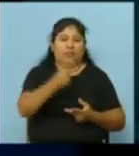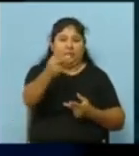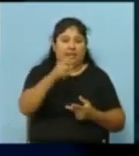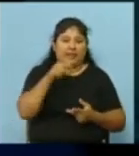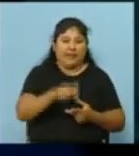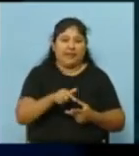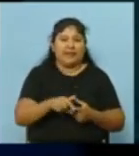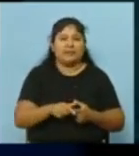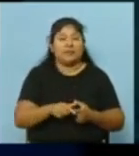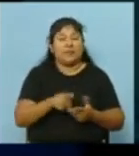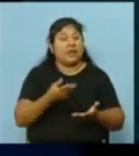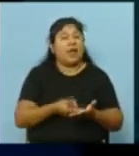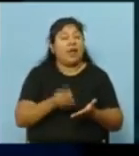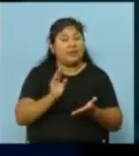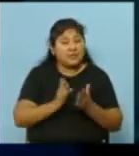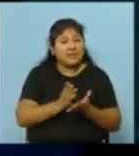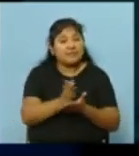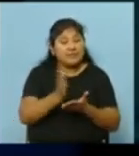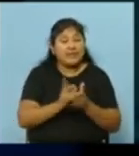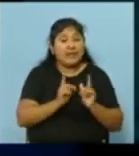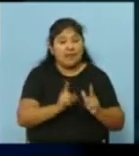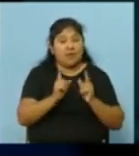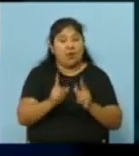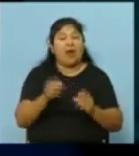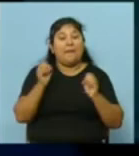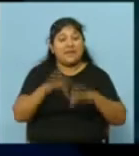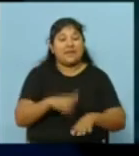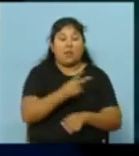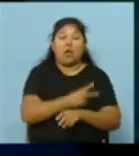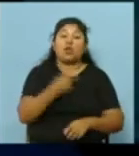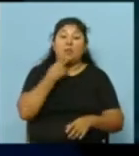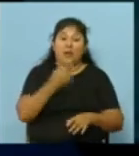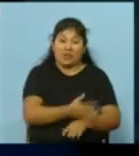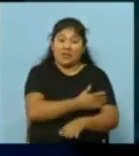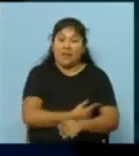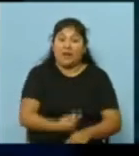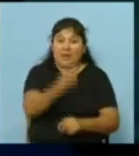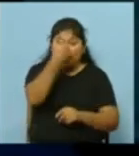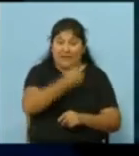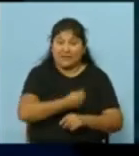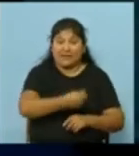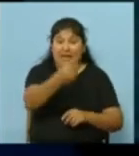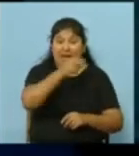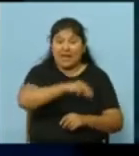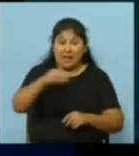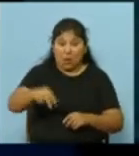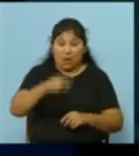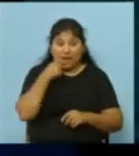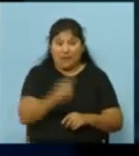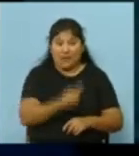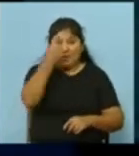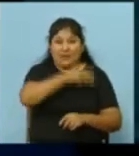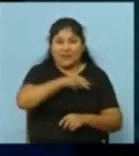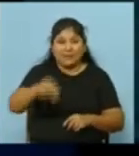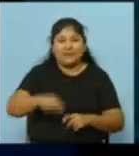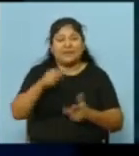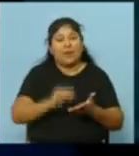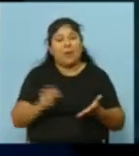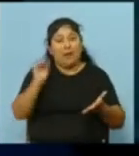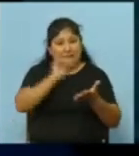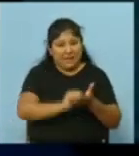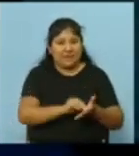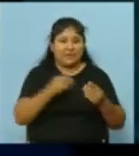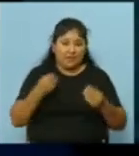que ya venimos teniendo desde hace años en el 2011 ingresamos por primera vez a la legislatura de neuquén luego aumentamos nuestra